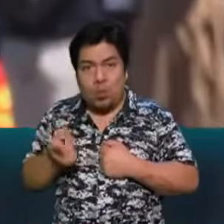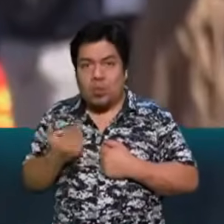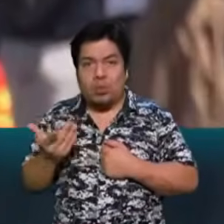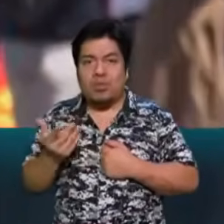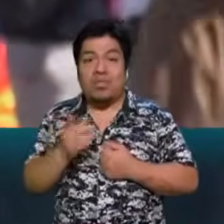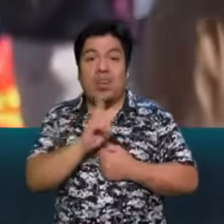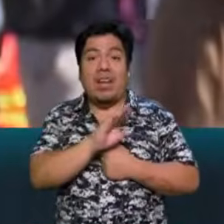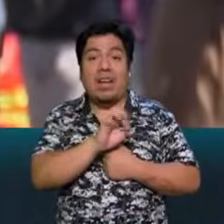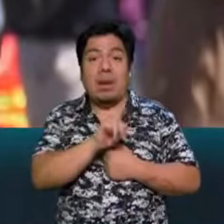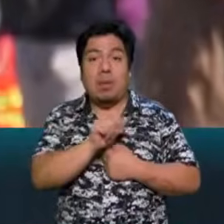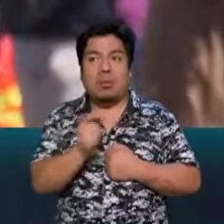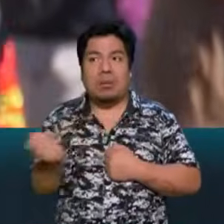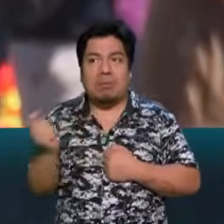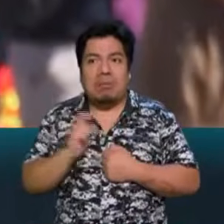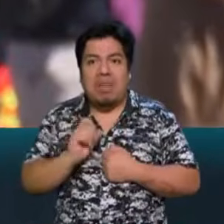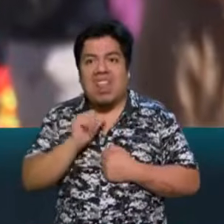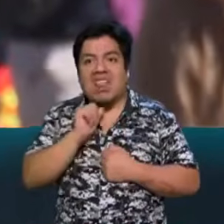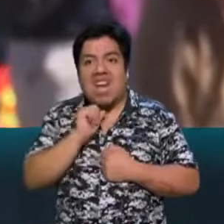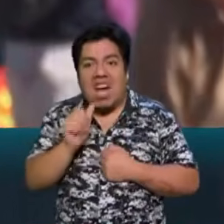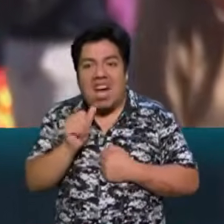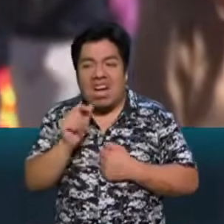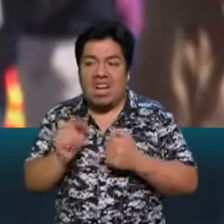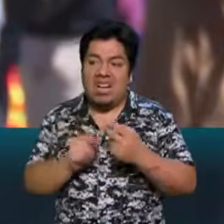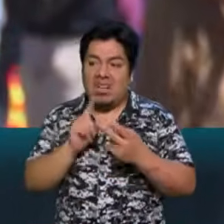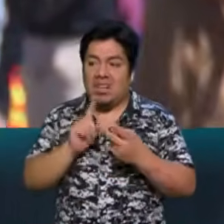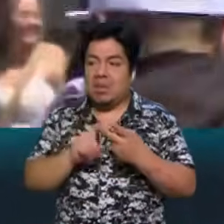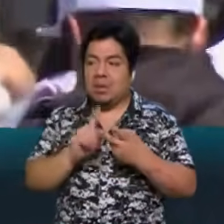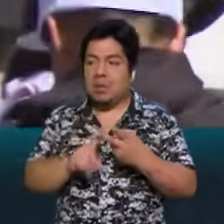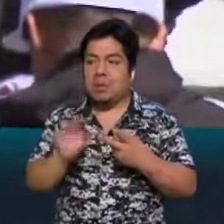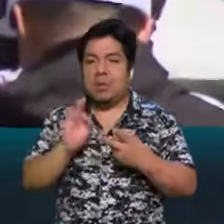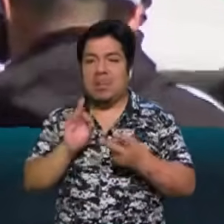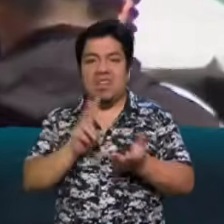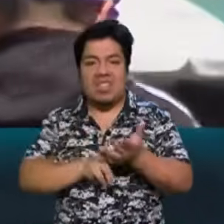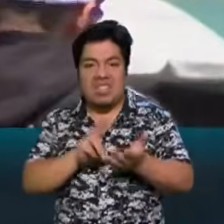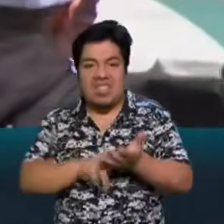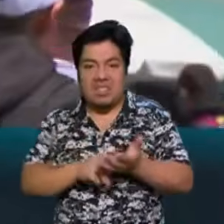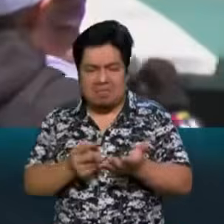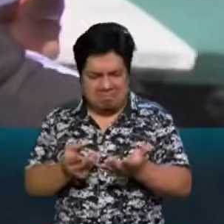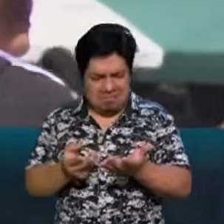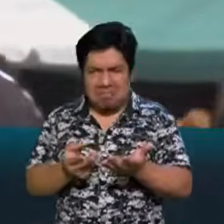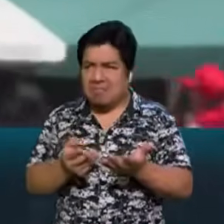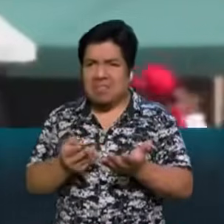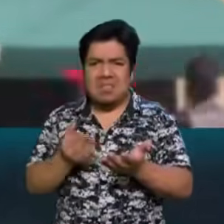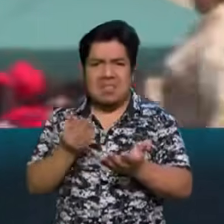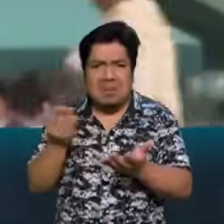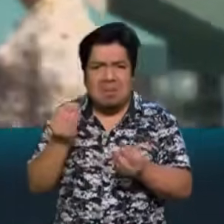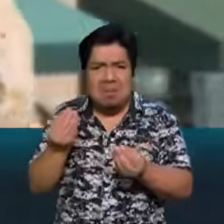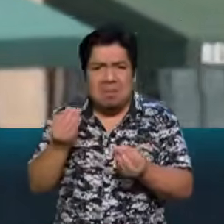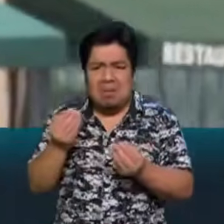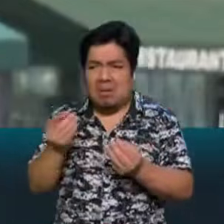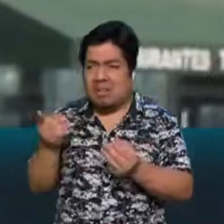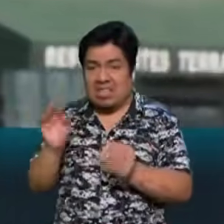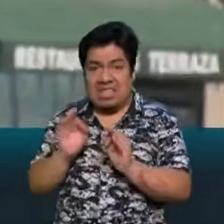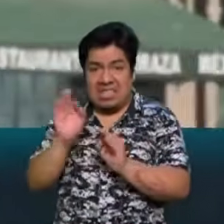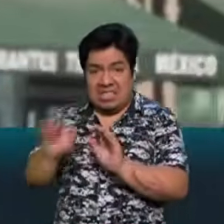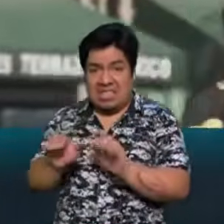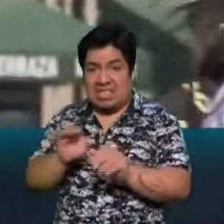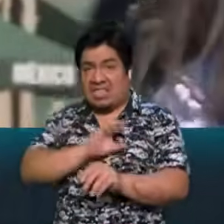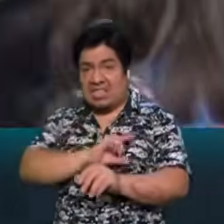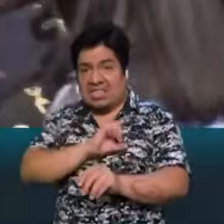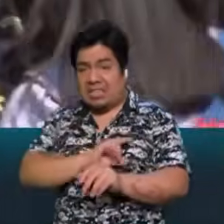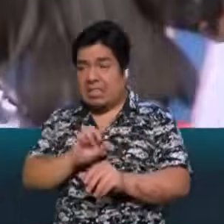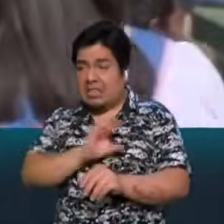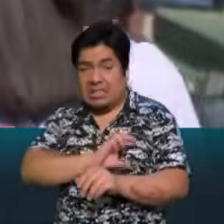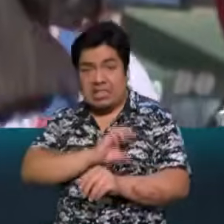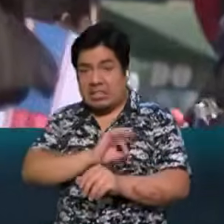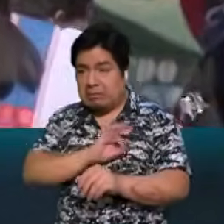el depósito o que piden garantías excesivas para que alguien pueda rentar,